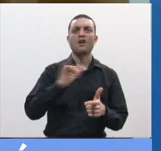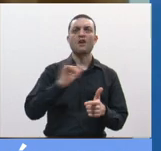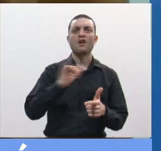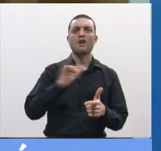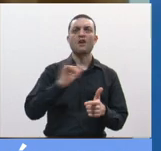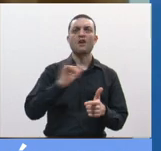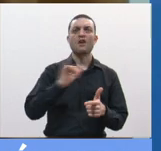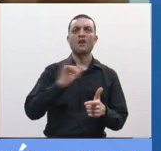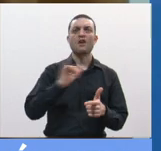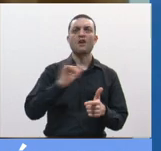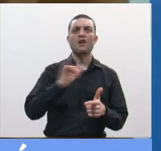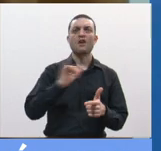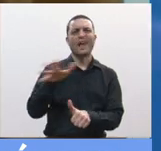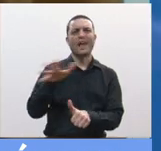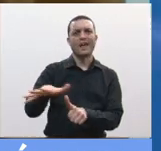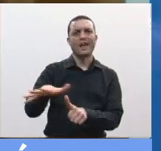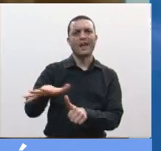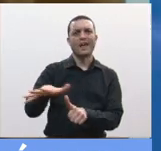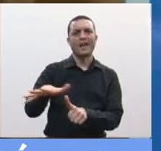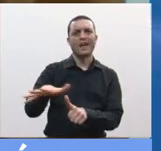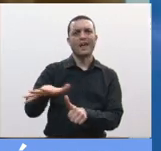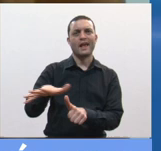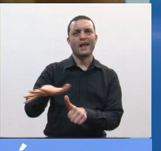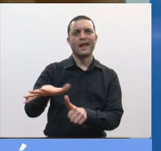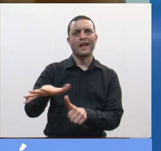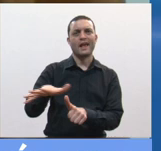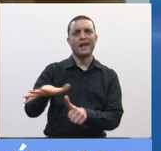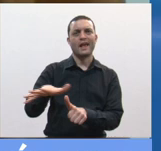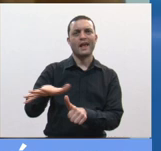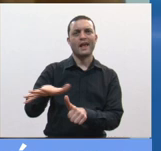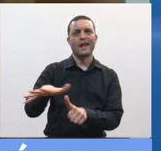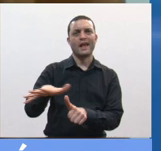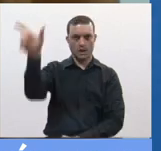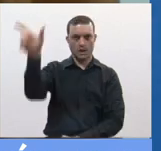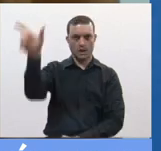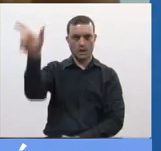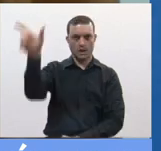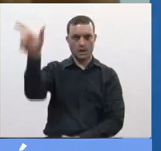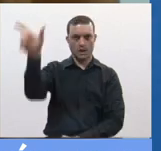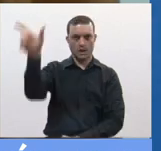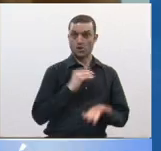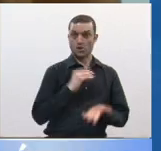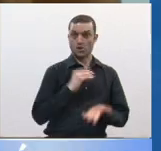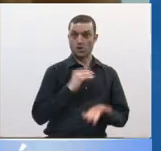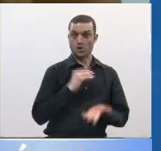¿verdad? Que este fue el ataque que tuvo. En su momento, la senadora por